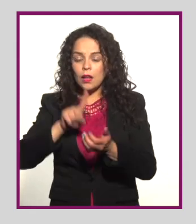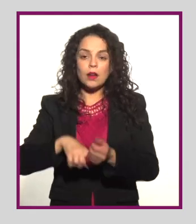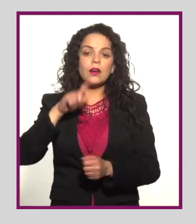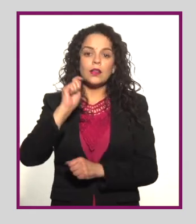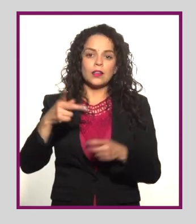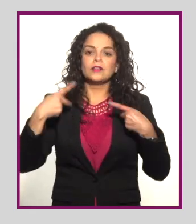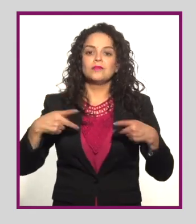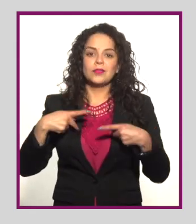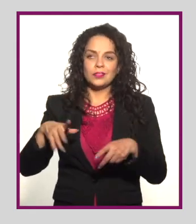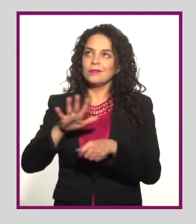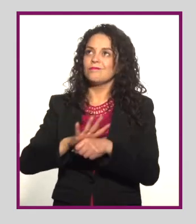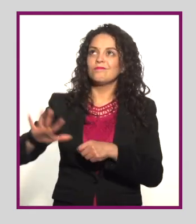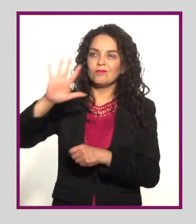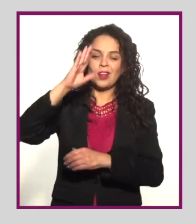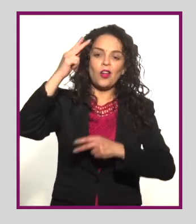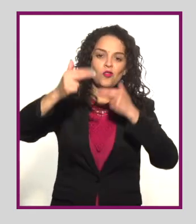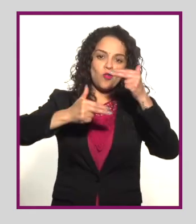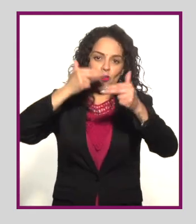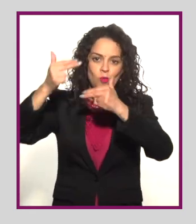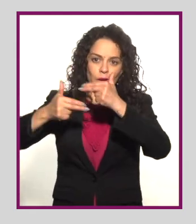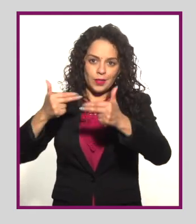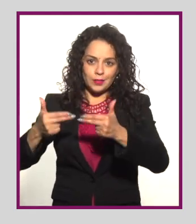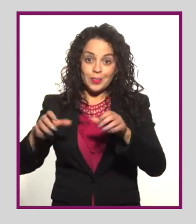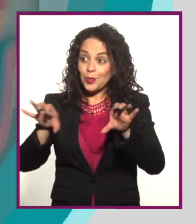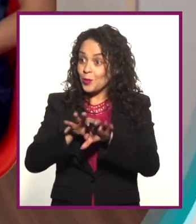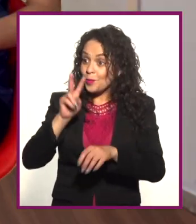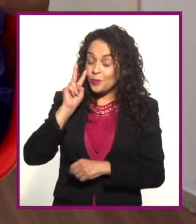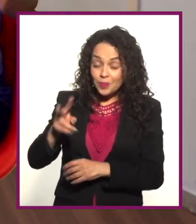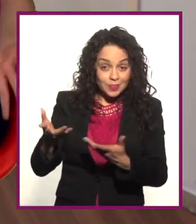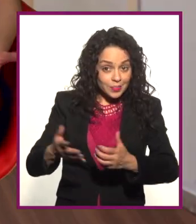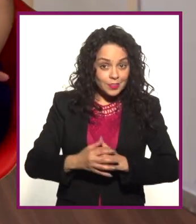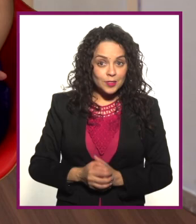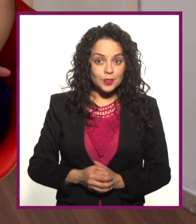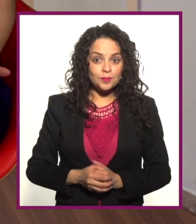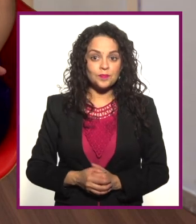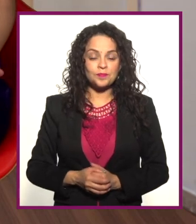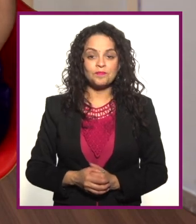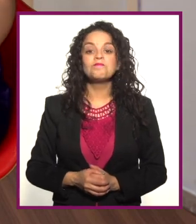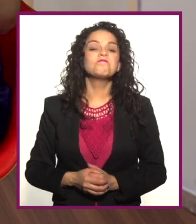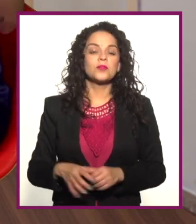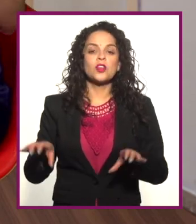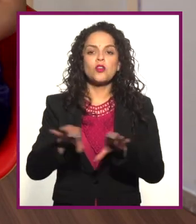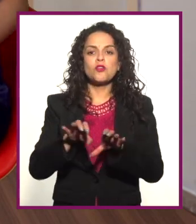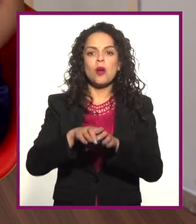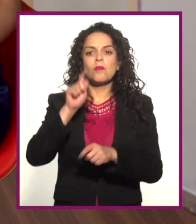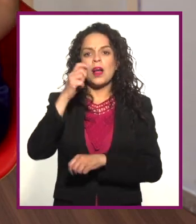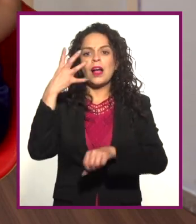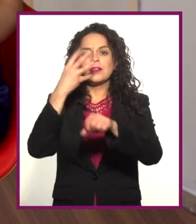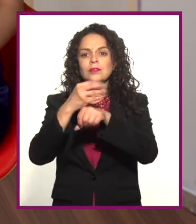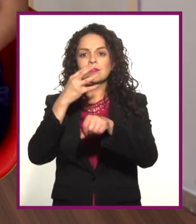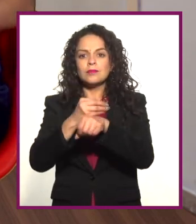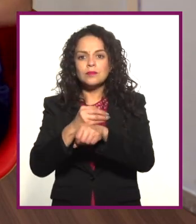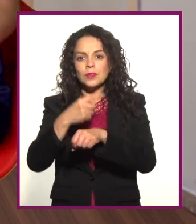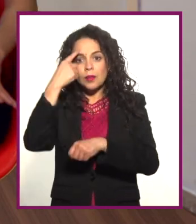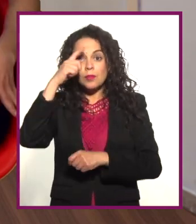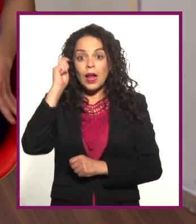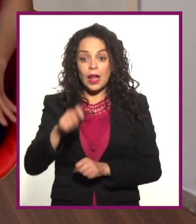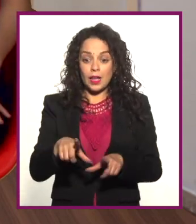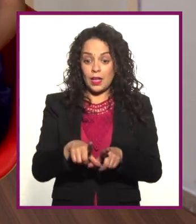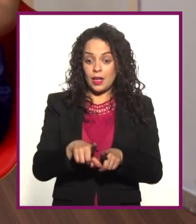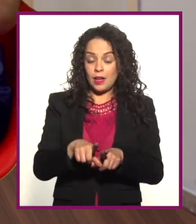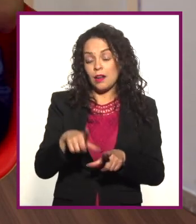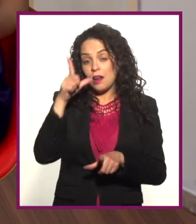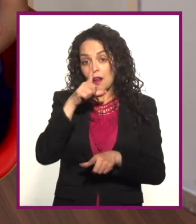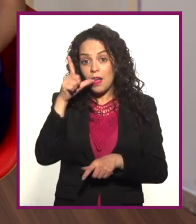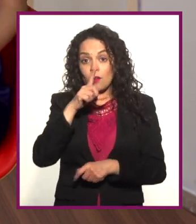se traduce como gente de las nubes. ¿Qué les pareció, chicos? Vamos a pensar en soluciones para no permitir